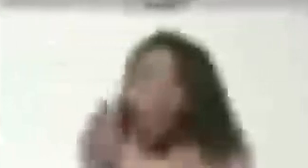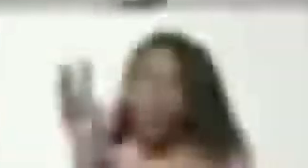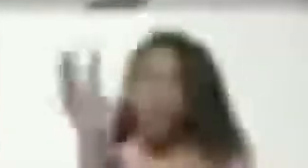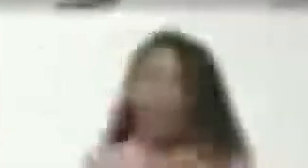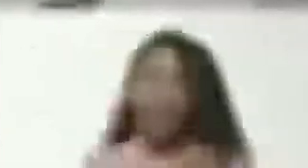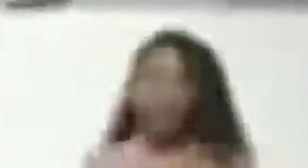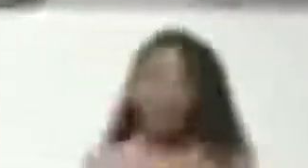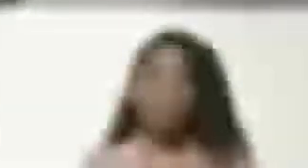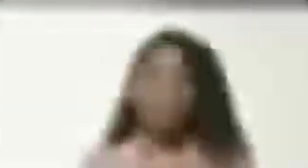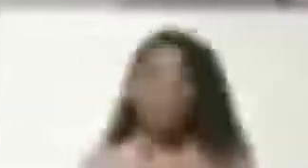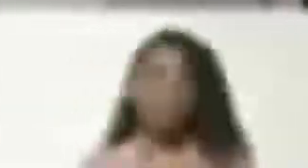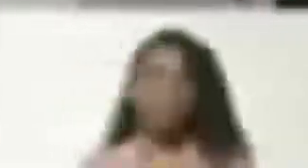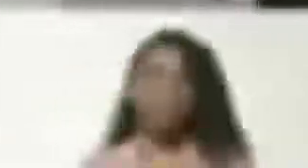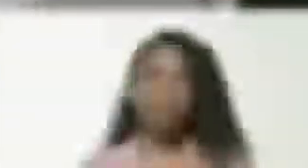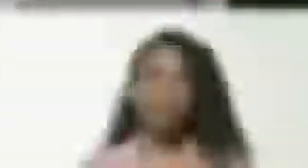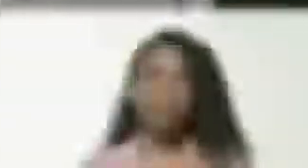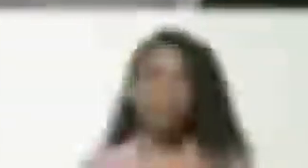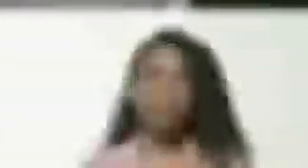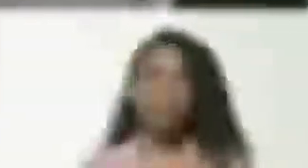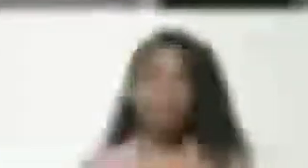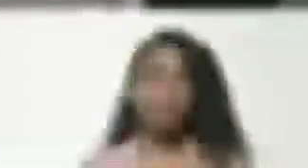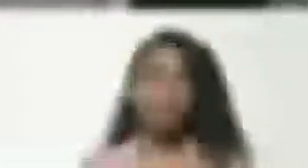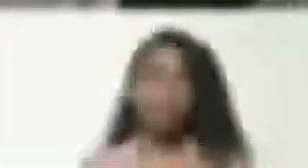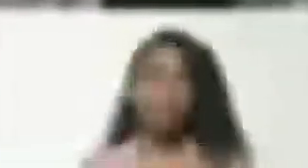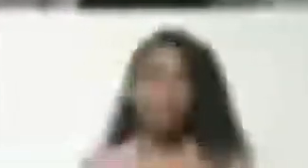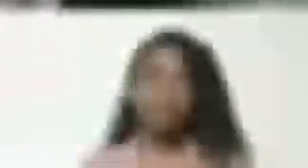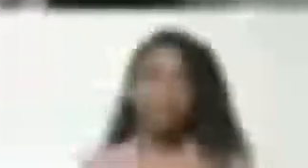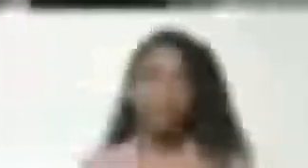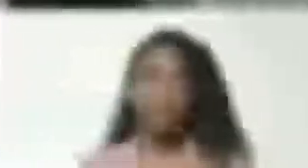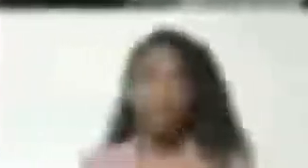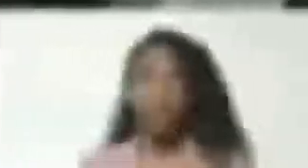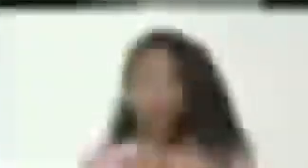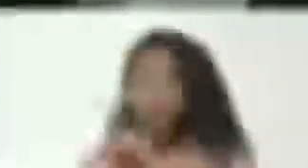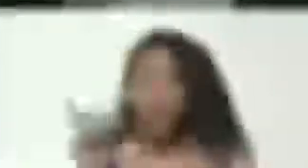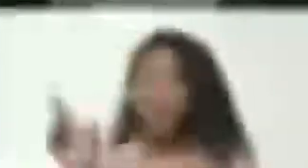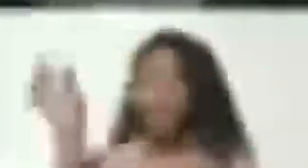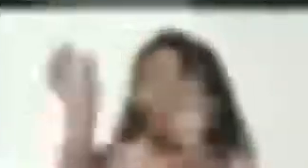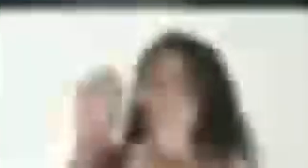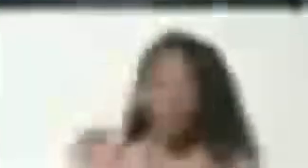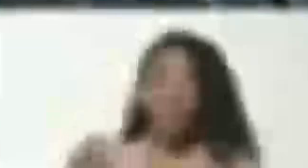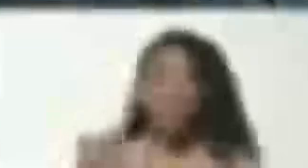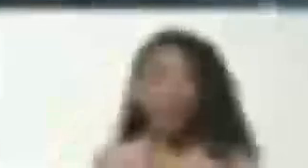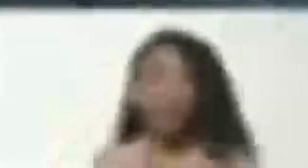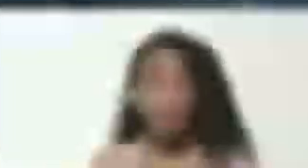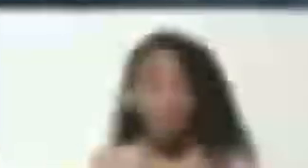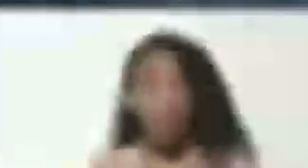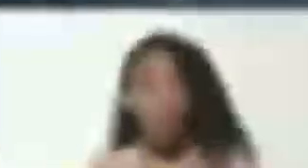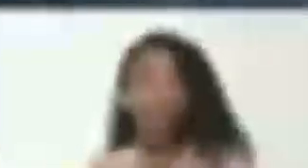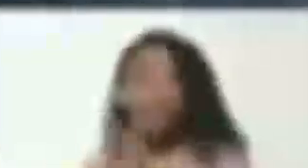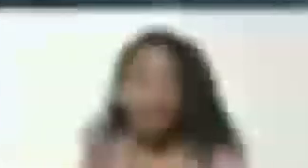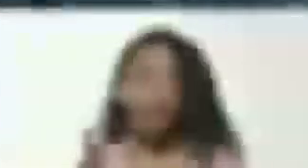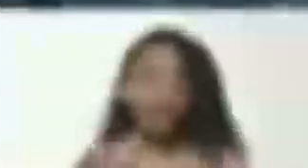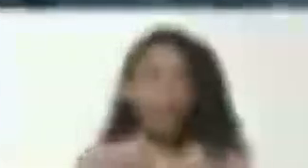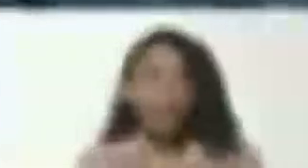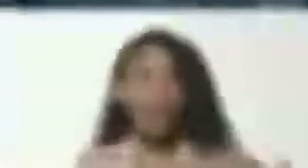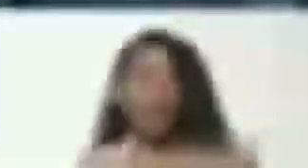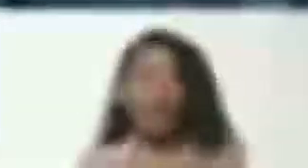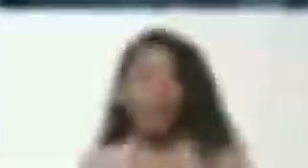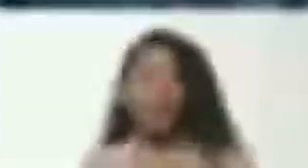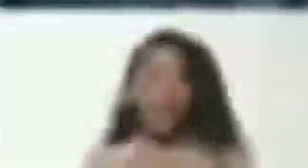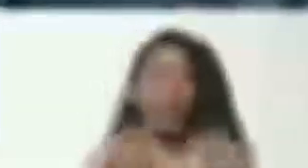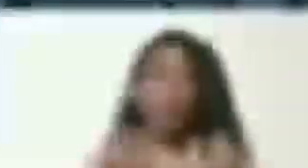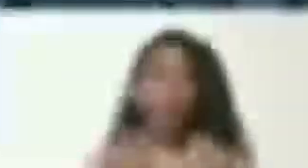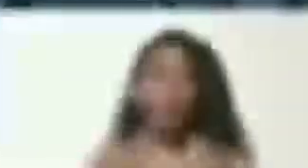Petrolizar las prestaciones, no se ha hecho. Lo vuelve a repetir. Ahora, el gobierno